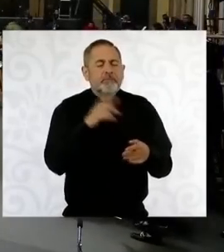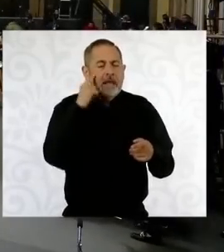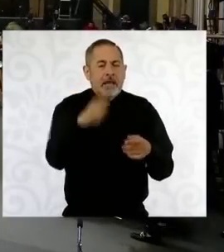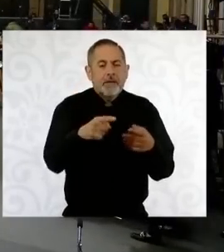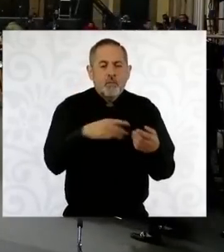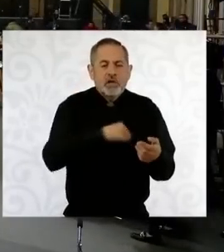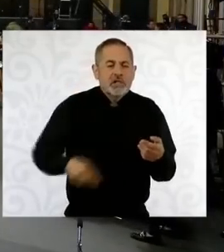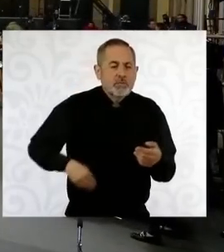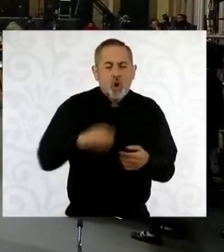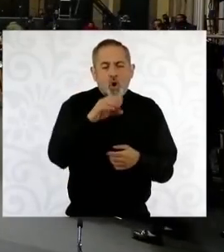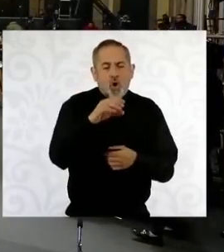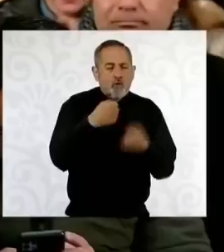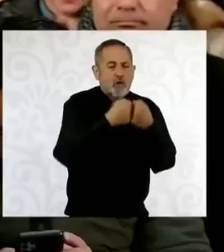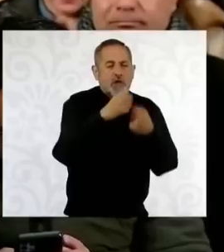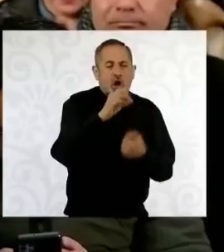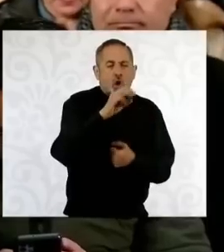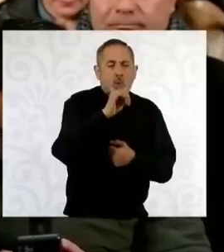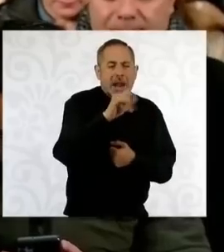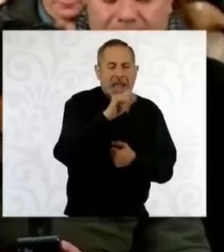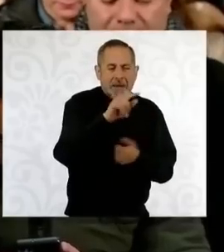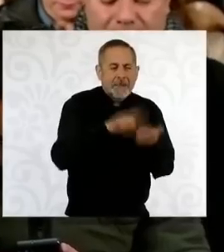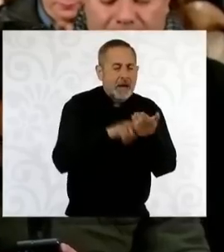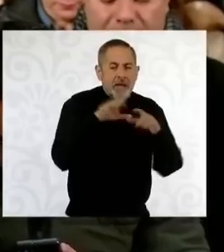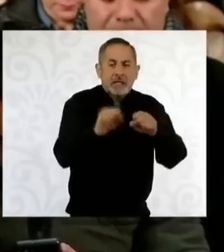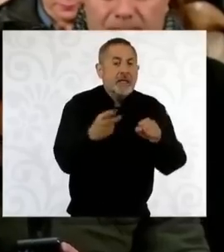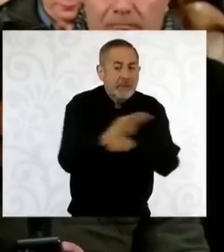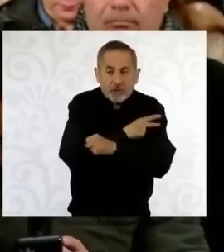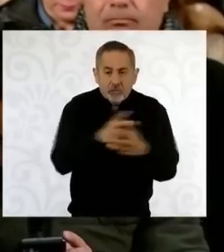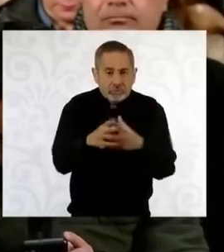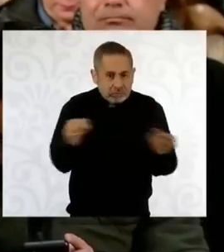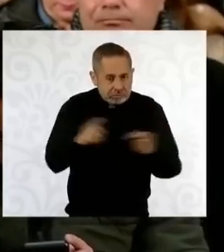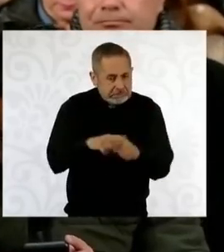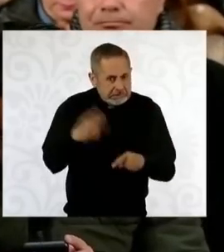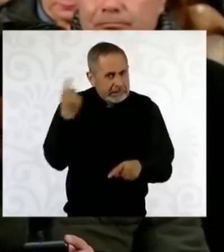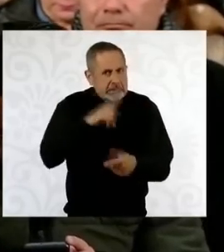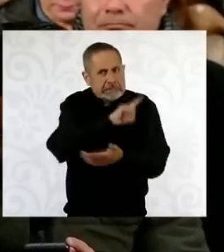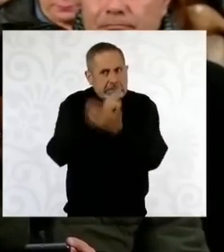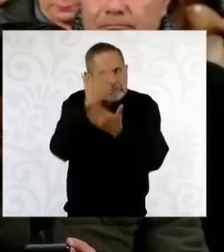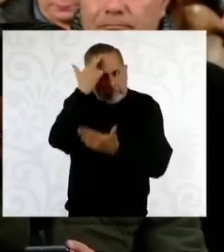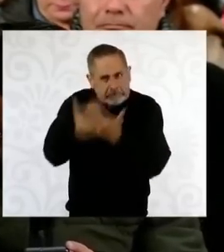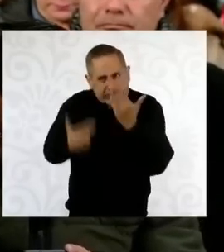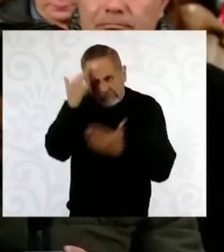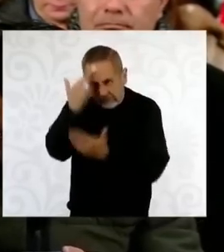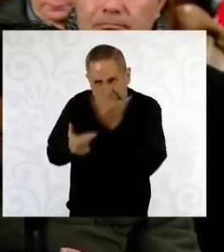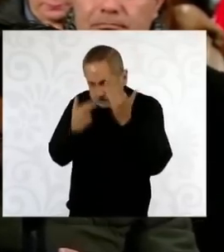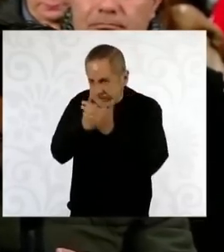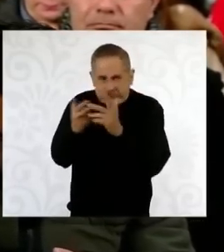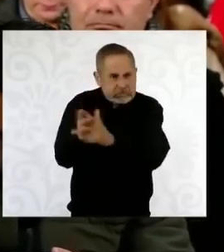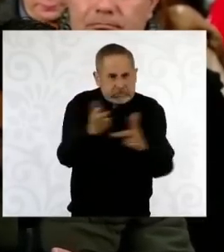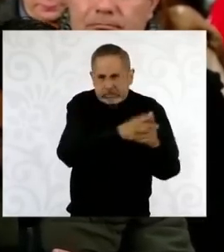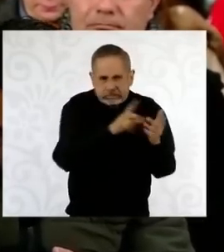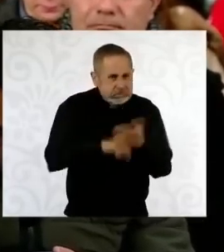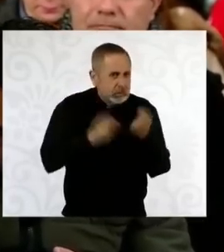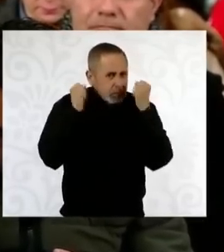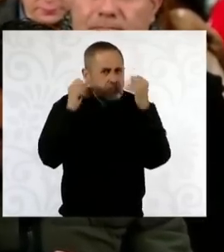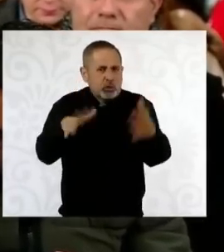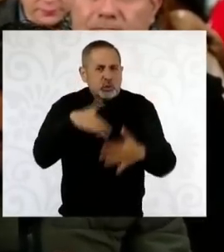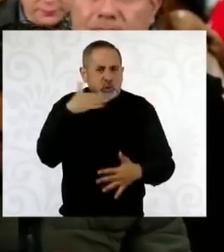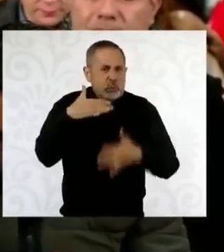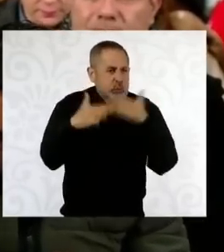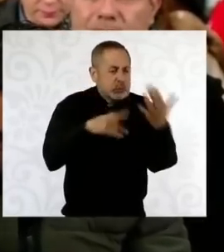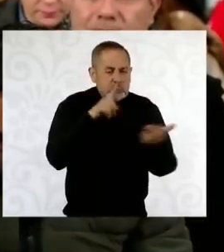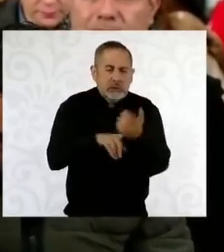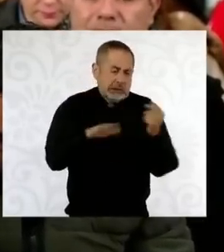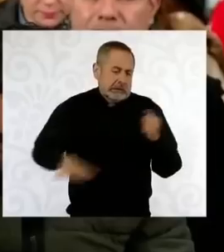Villatoro. Esto, por delitos de homicidio, desaparición forzada, en fin, algunos otros que están relacionados también con las cuestiones de corrupción. Y sabemos